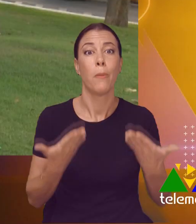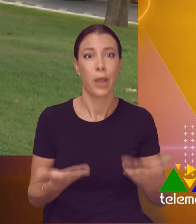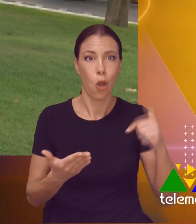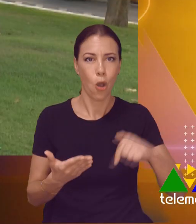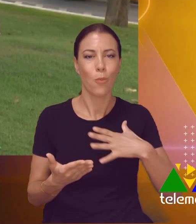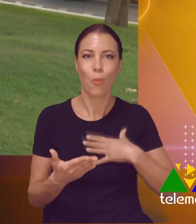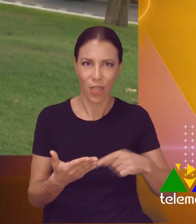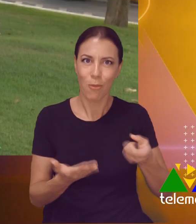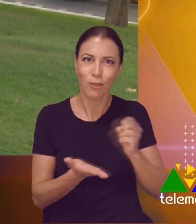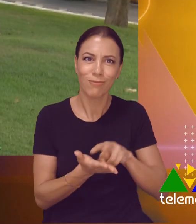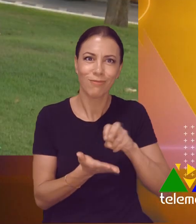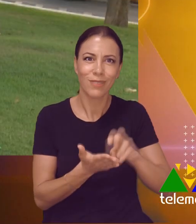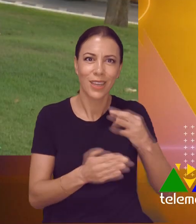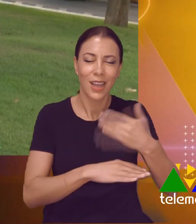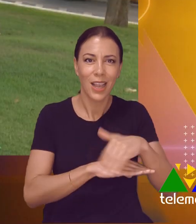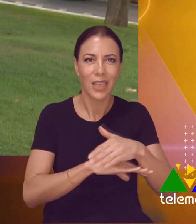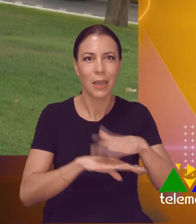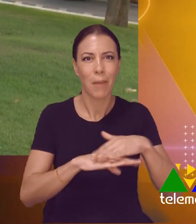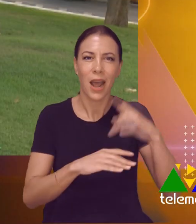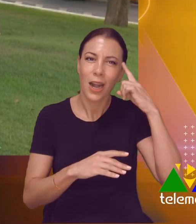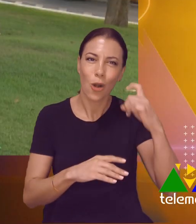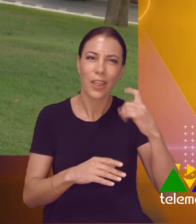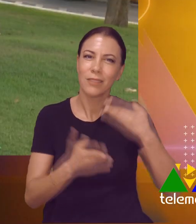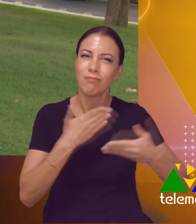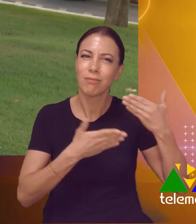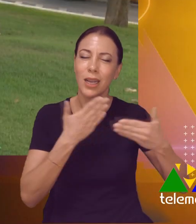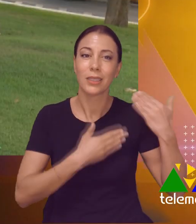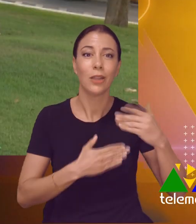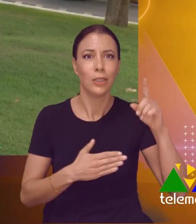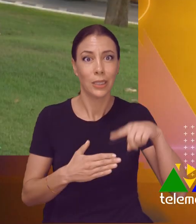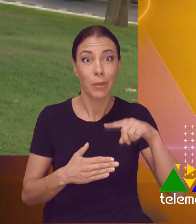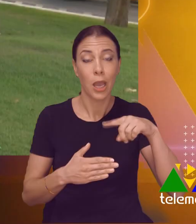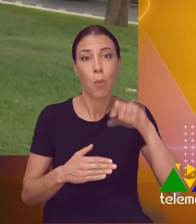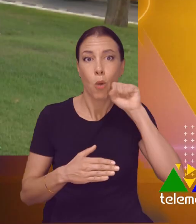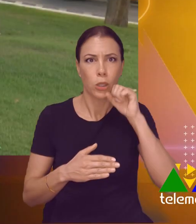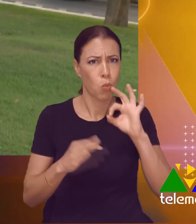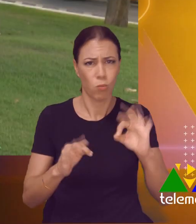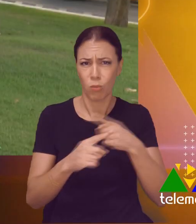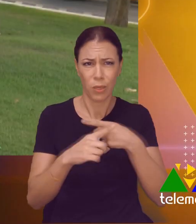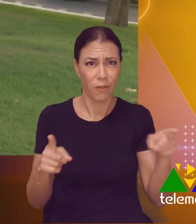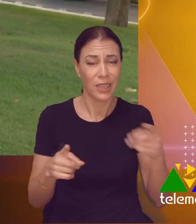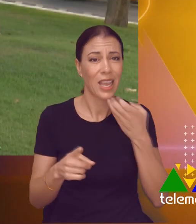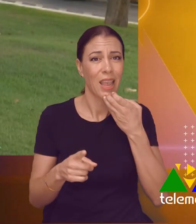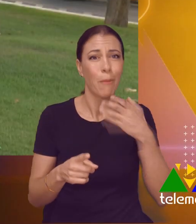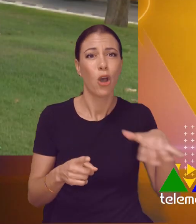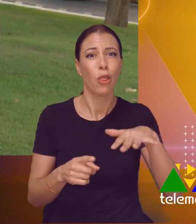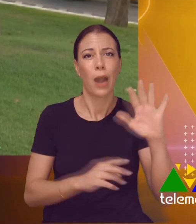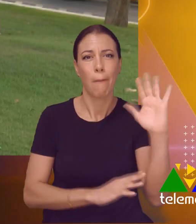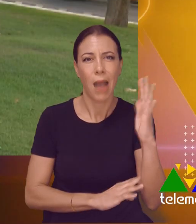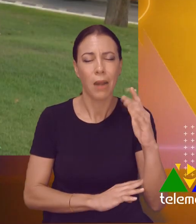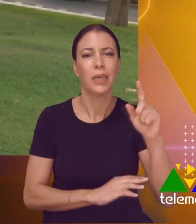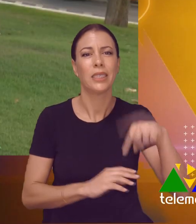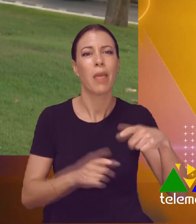podemos recorrer sus calles que nos evocan tiempos pasados y un Motril muy diferente al actual. La zona de Cenicero de la